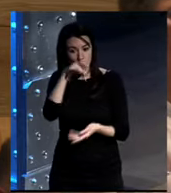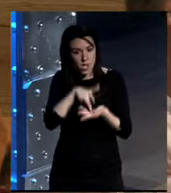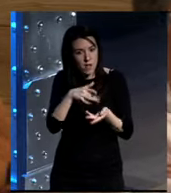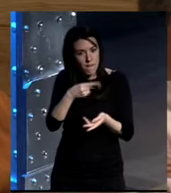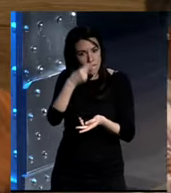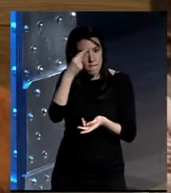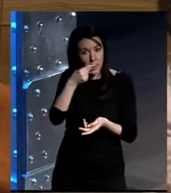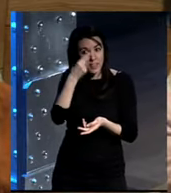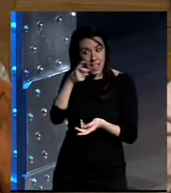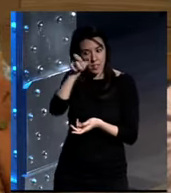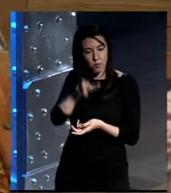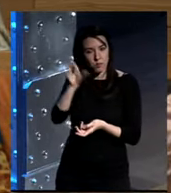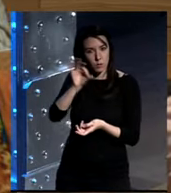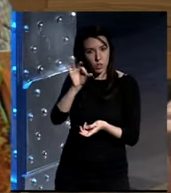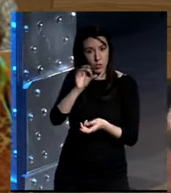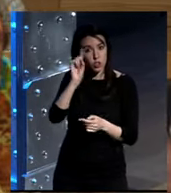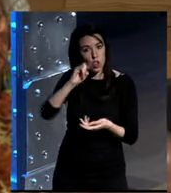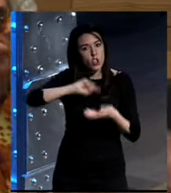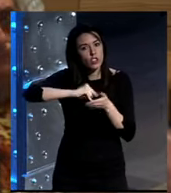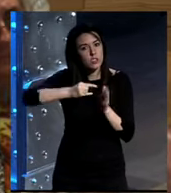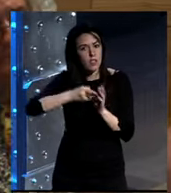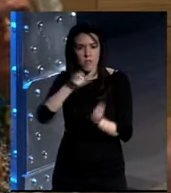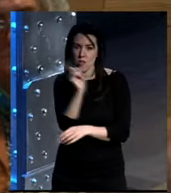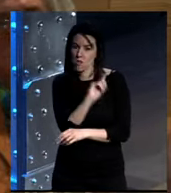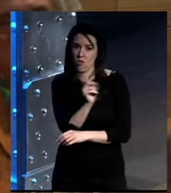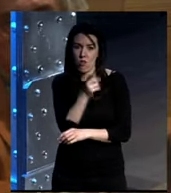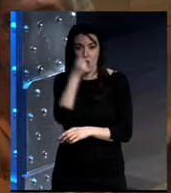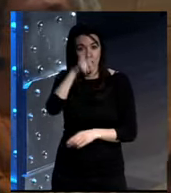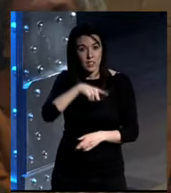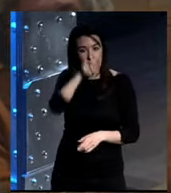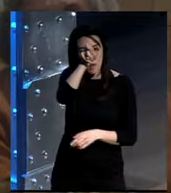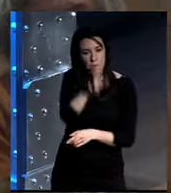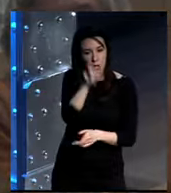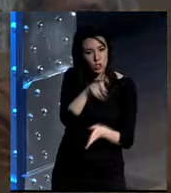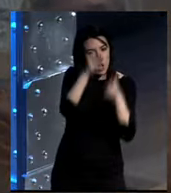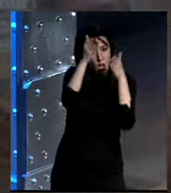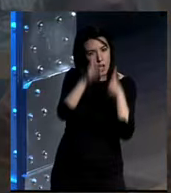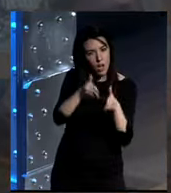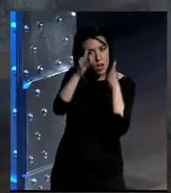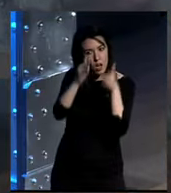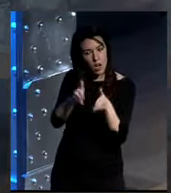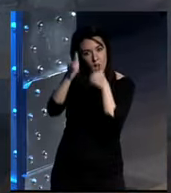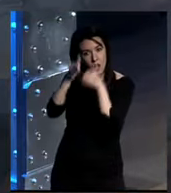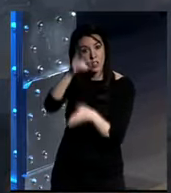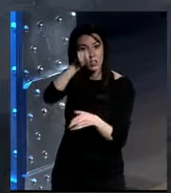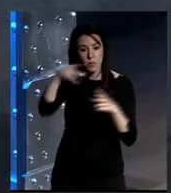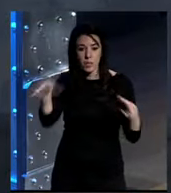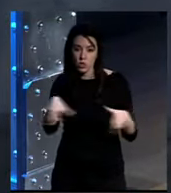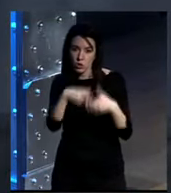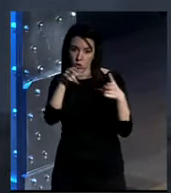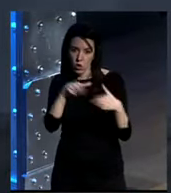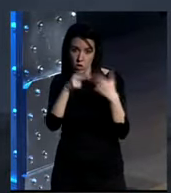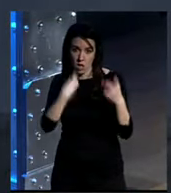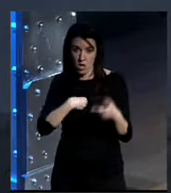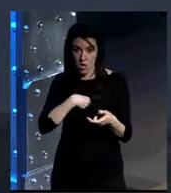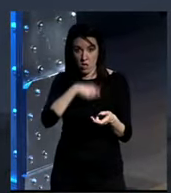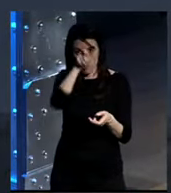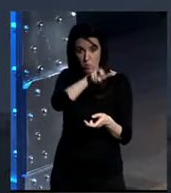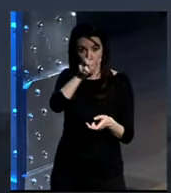que él ponía no solamente en la parte técnica, sino en los individuos y en la sociedad que esos individuos